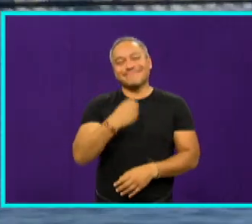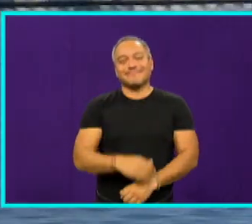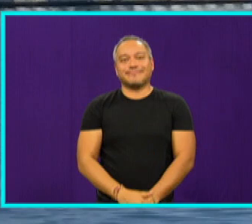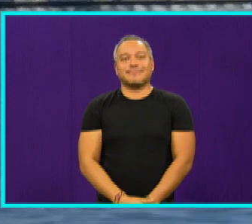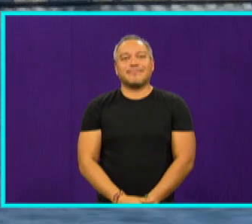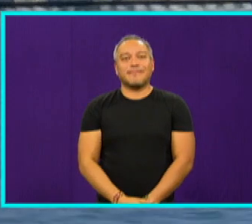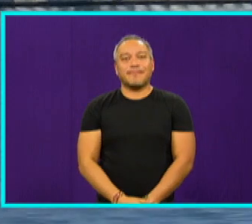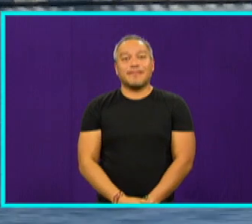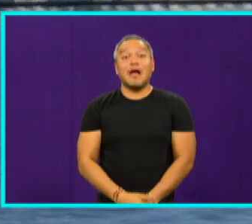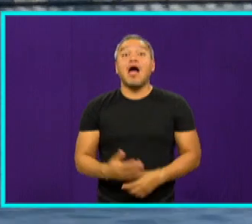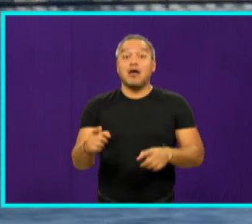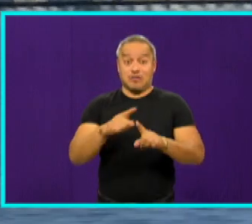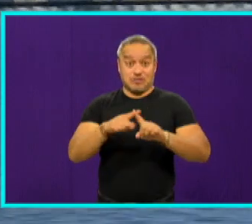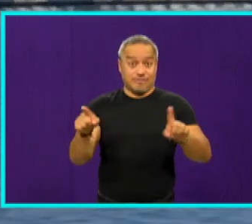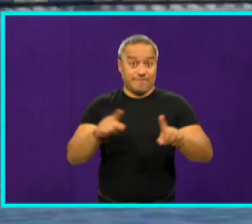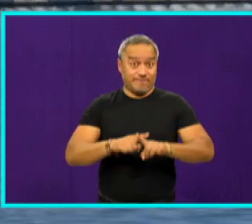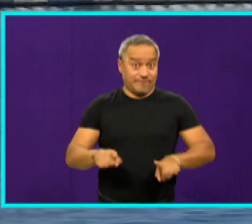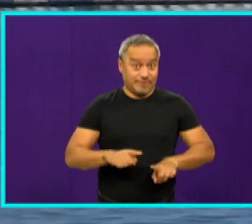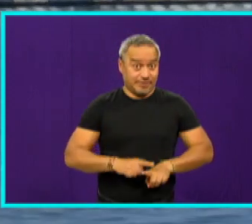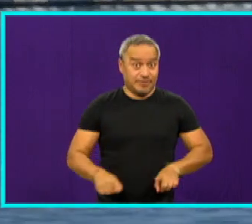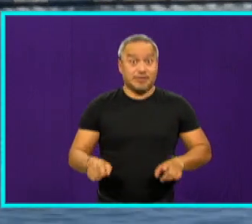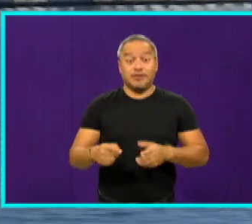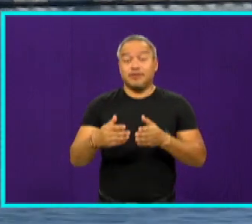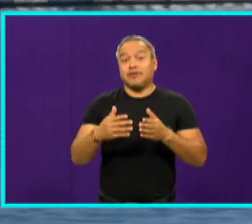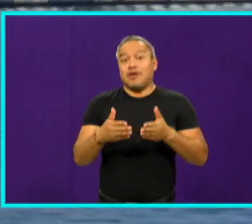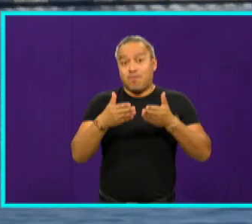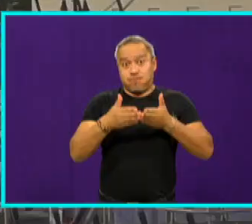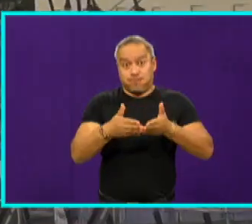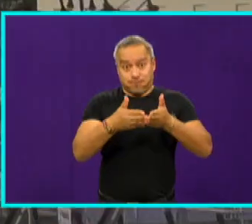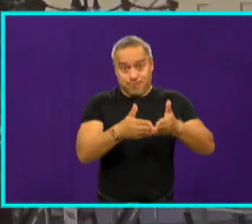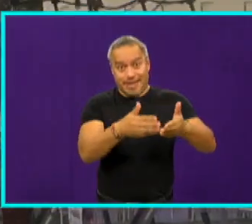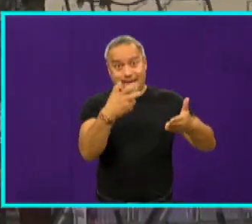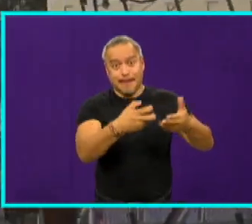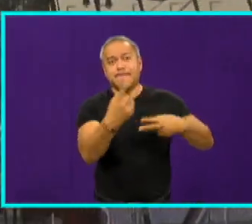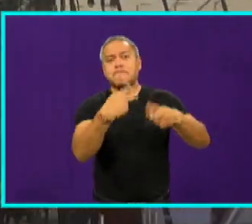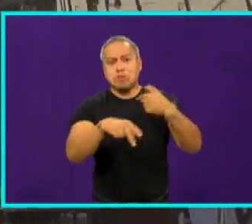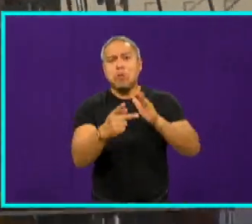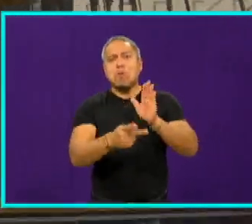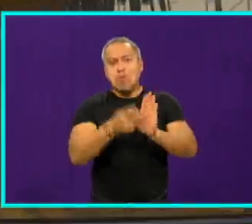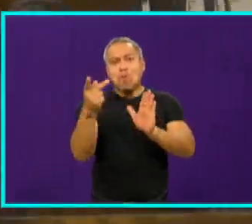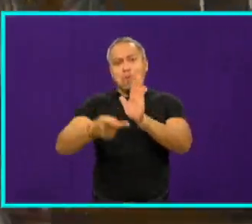Son varias las ocasiones en las que ha embarcado nuestro querido puerto de Veracruz.